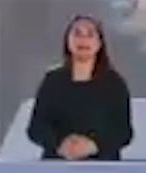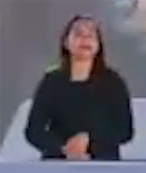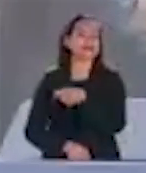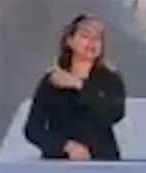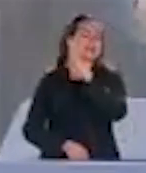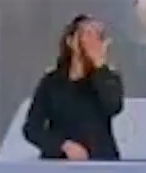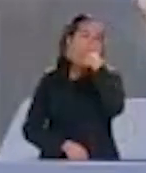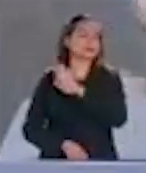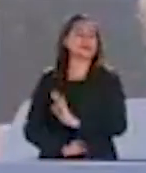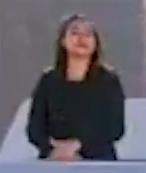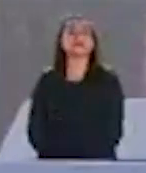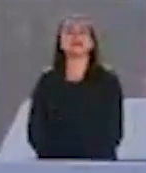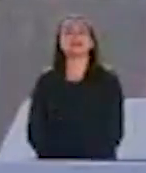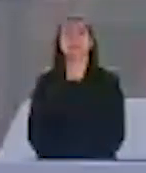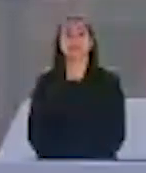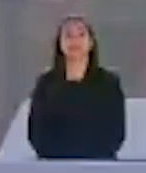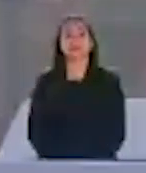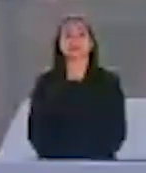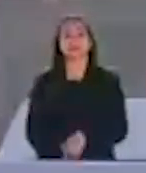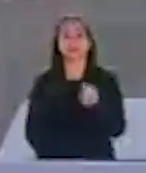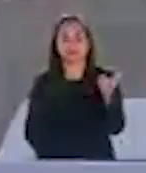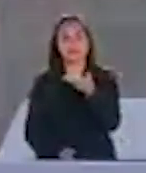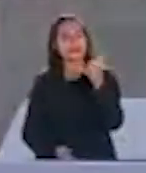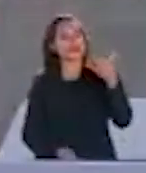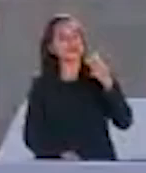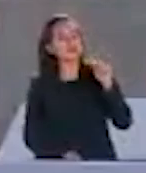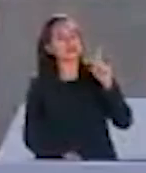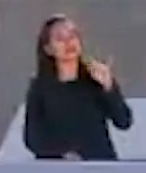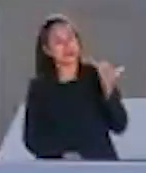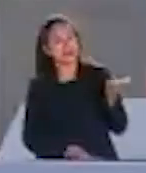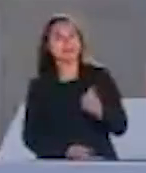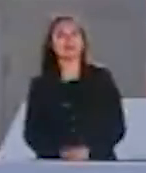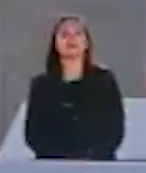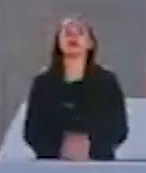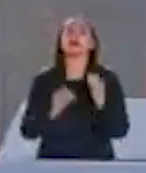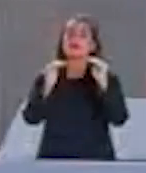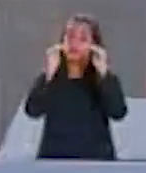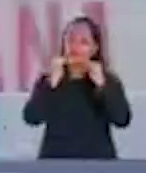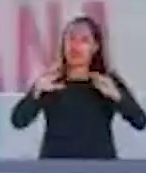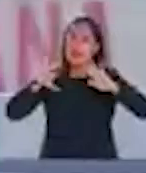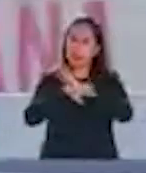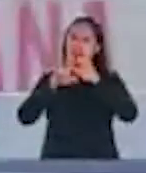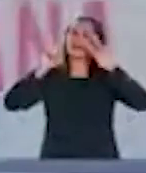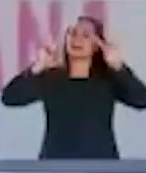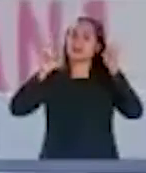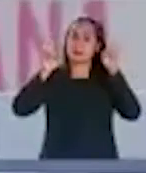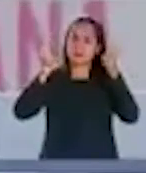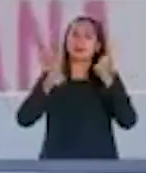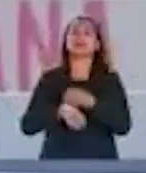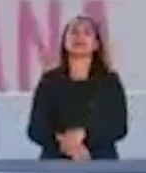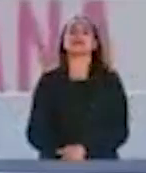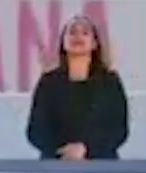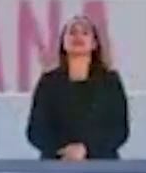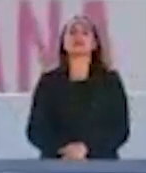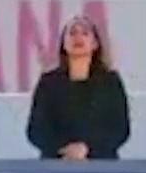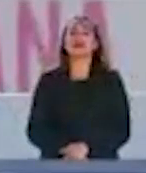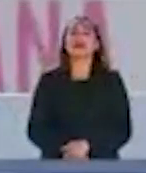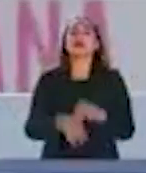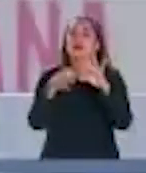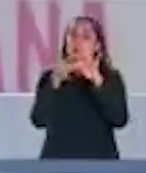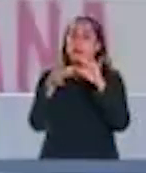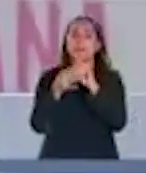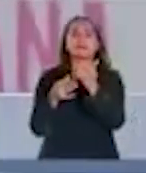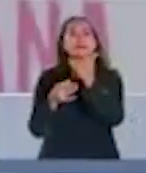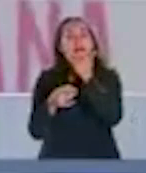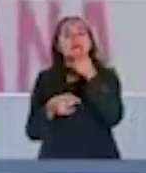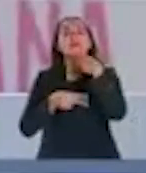muy bien adelante pues cambiamos ahora otra vez cambiando de tema pero no en realidad porque vamos a seguir hablando de mi grano